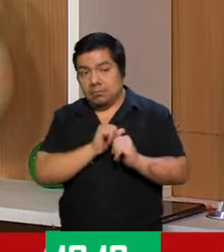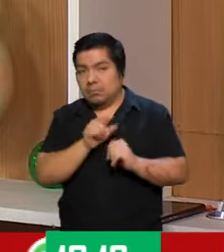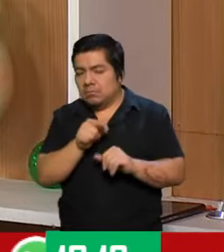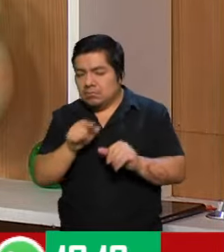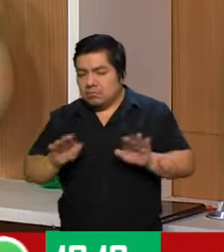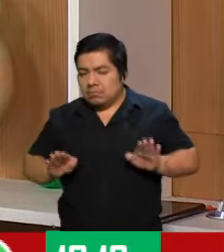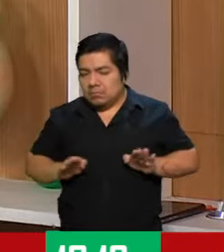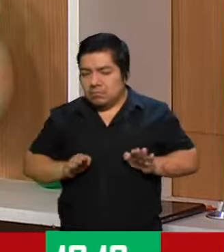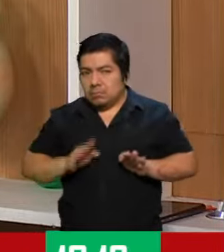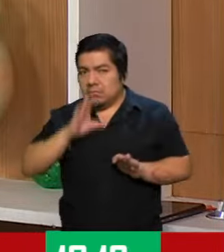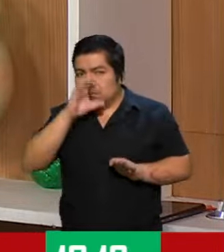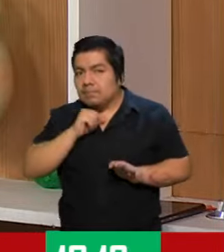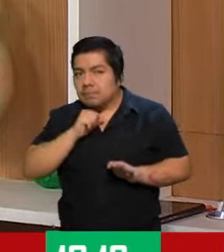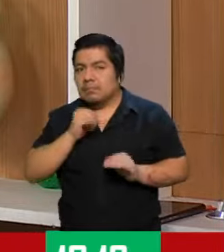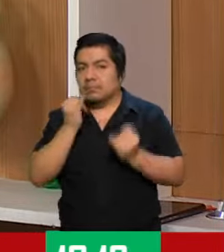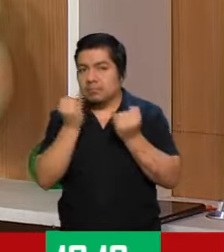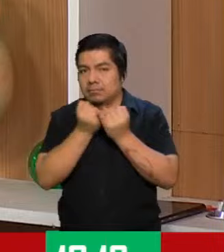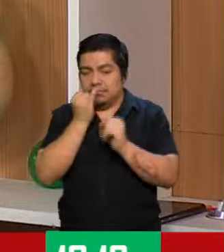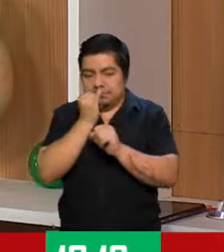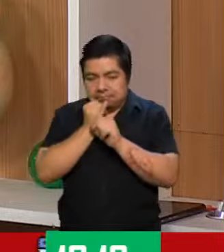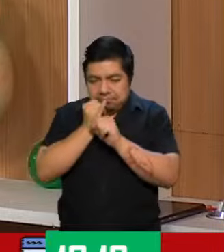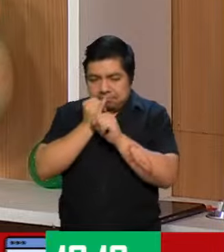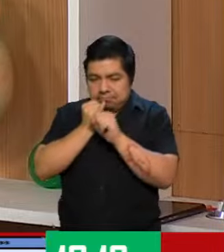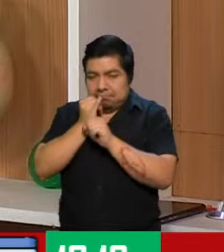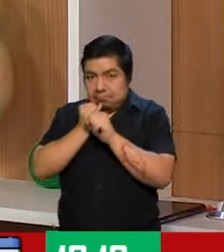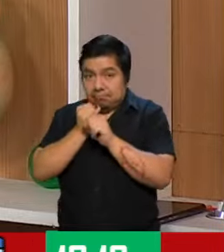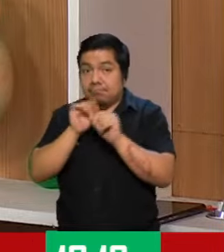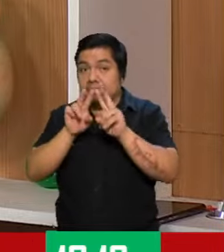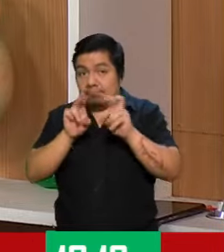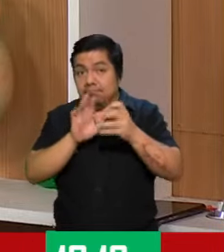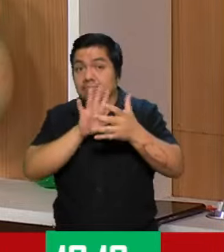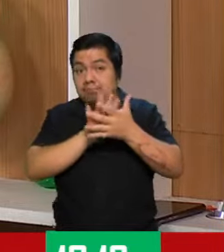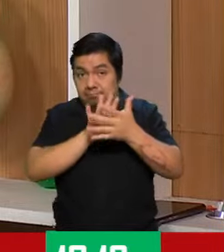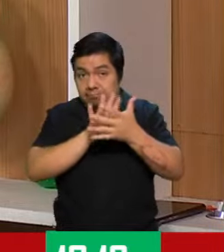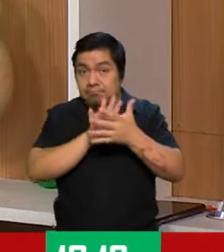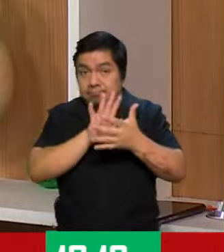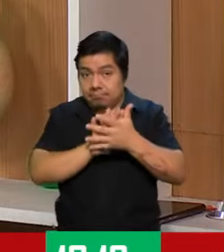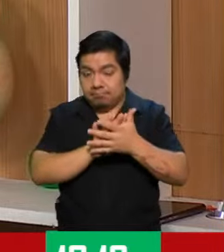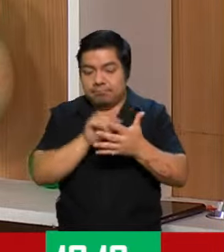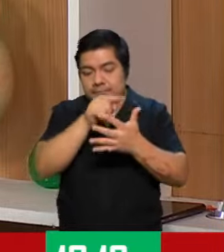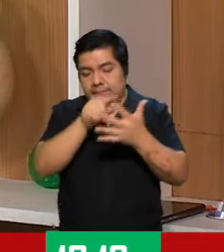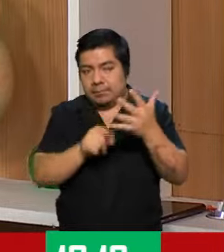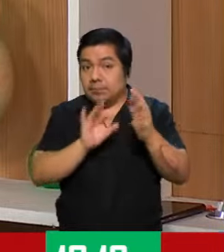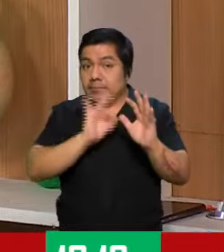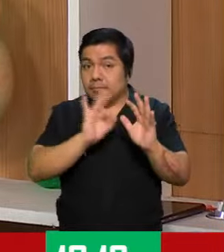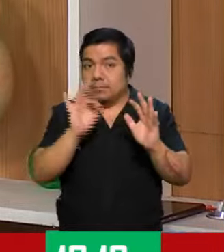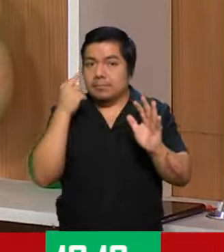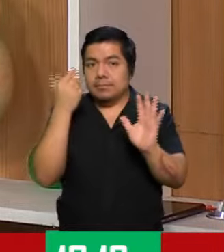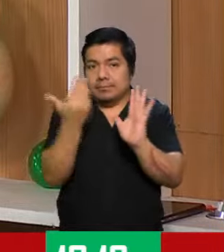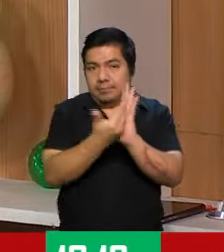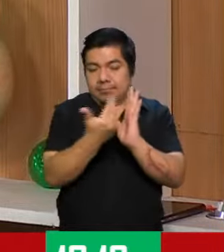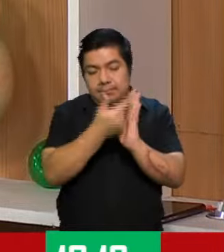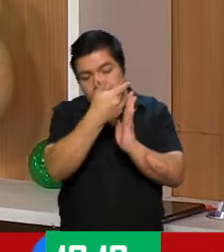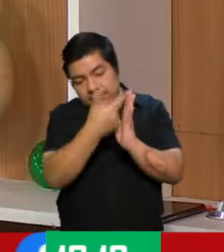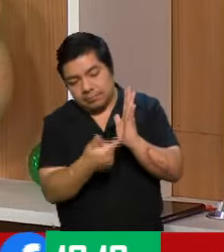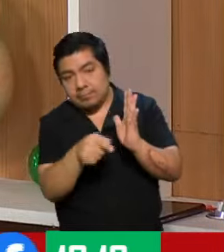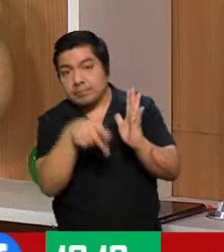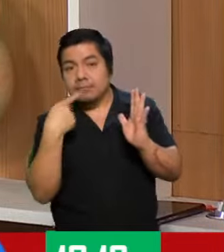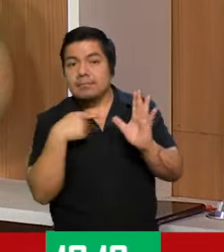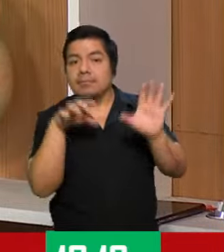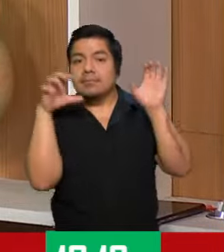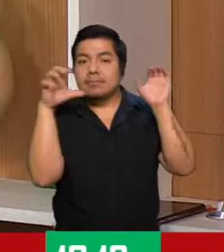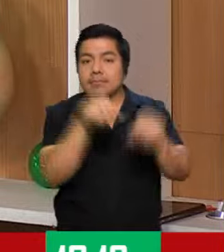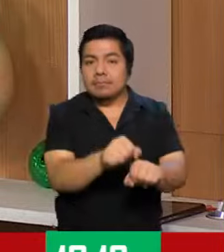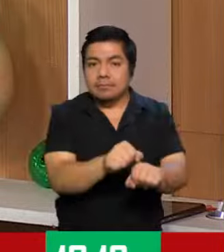conducta delictiva se investiga también por la vía penal y si hay suficientes pruebas se detiene a la gente. Nunca